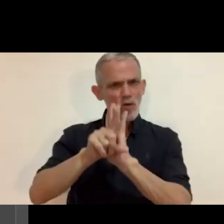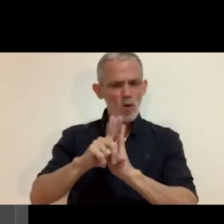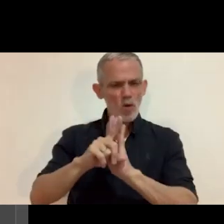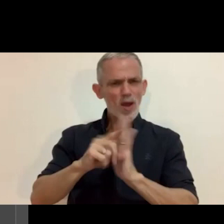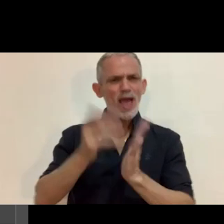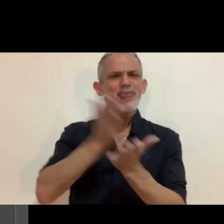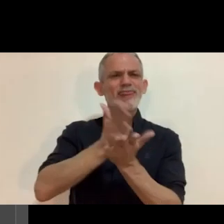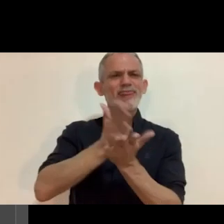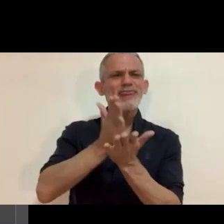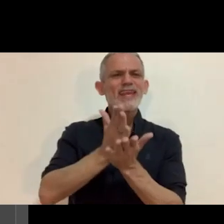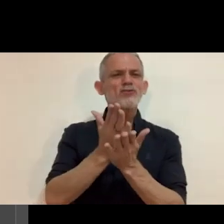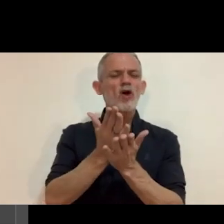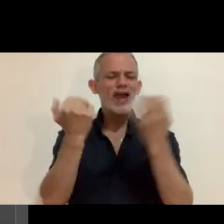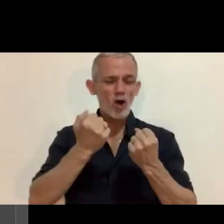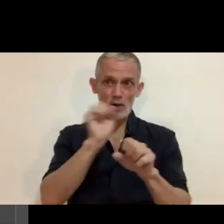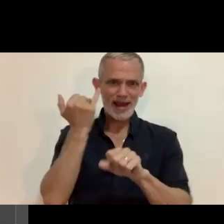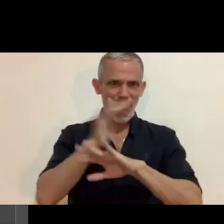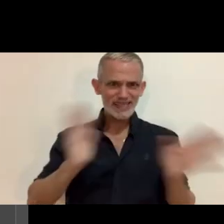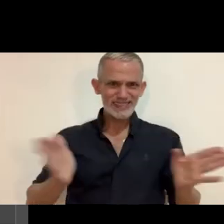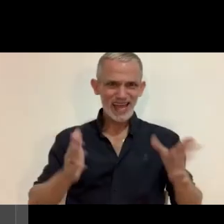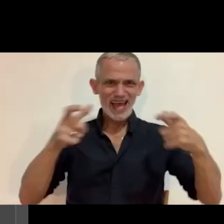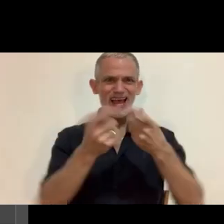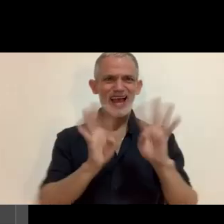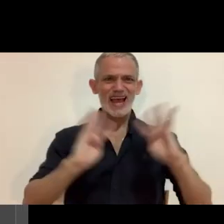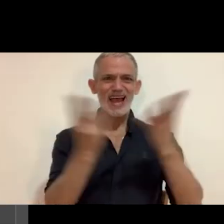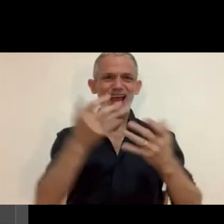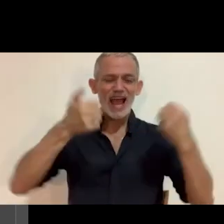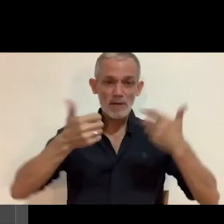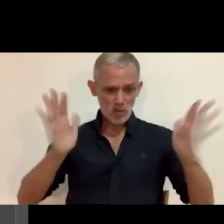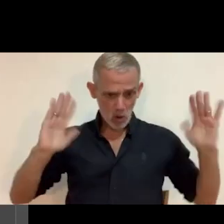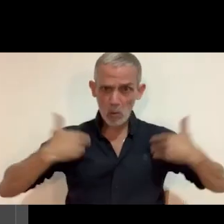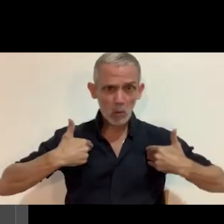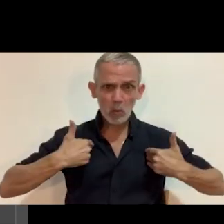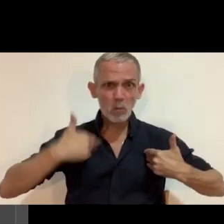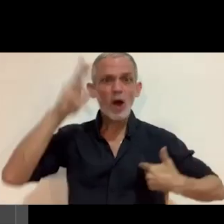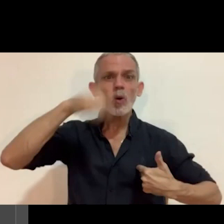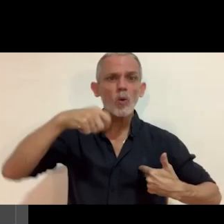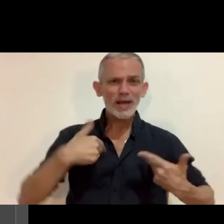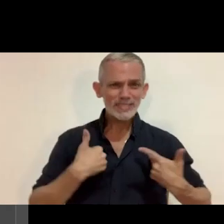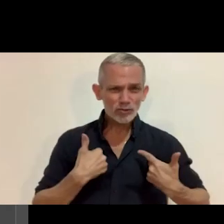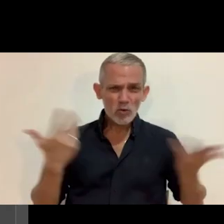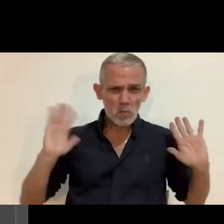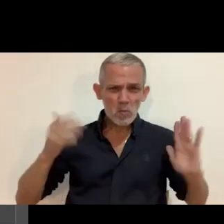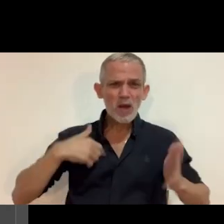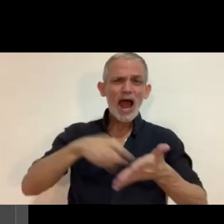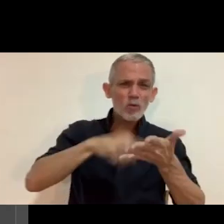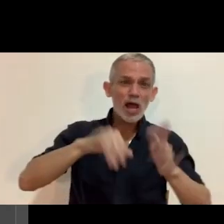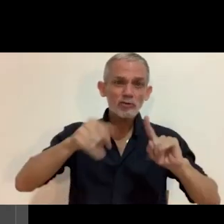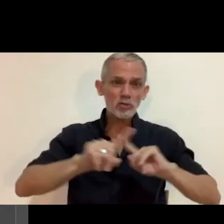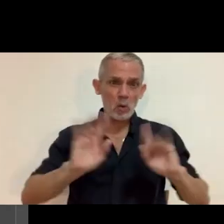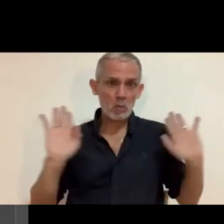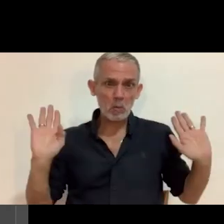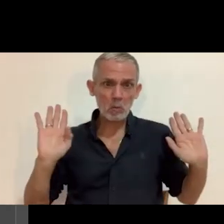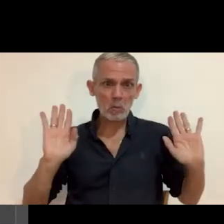la Cámara Penal Económico, donde ha dicho, yo ni siquiera tengo facultades para declarar la nulidad de la determinación de